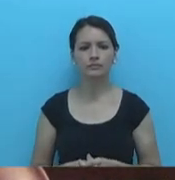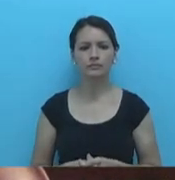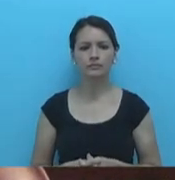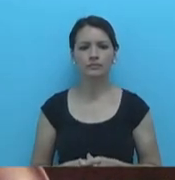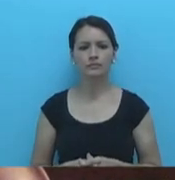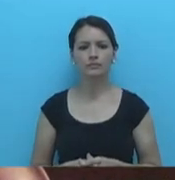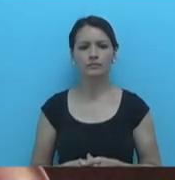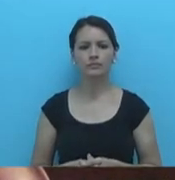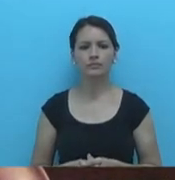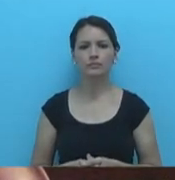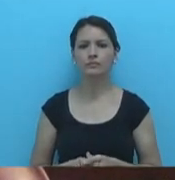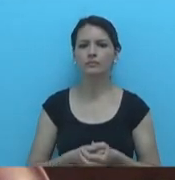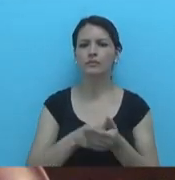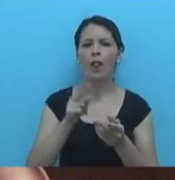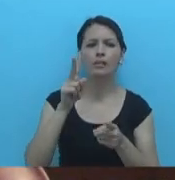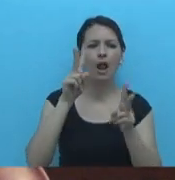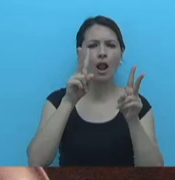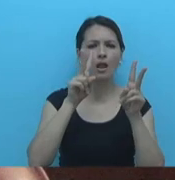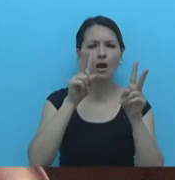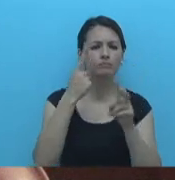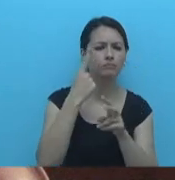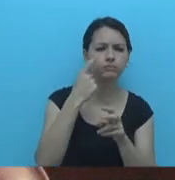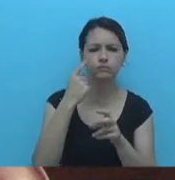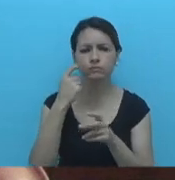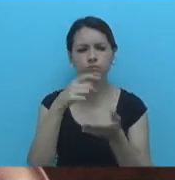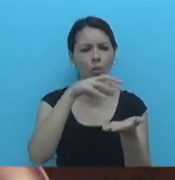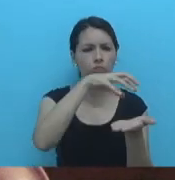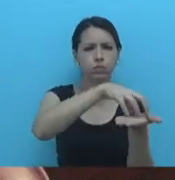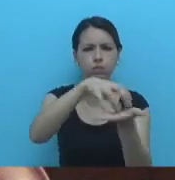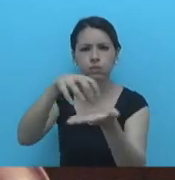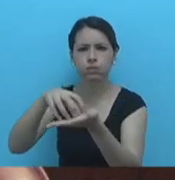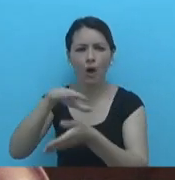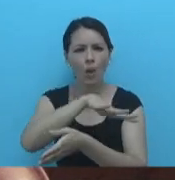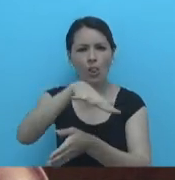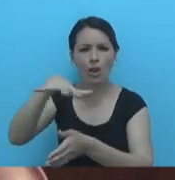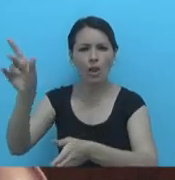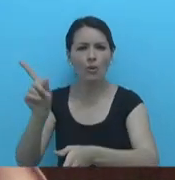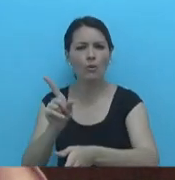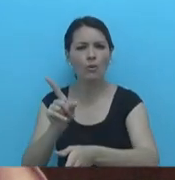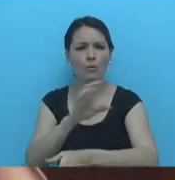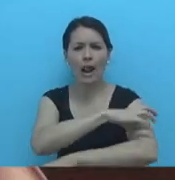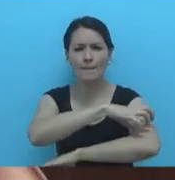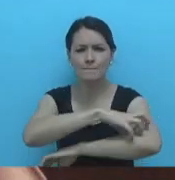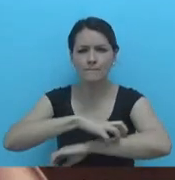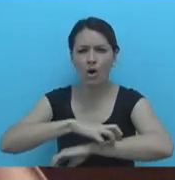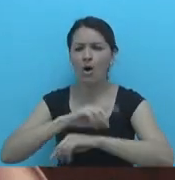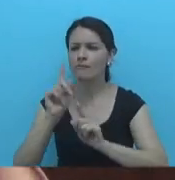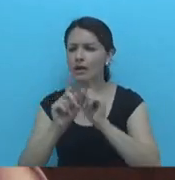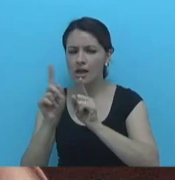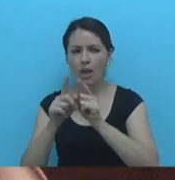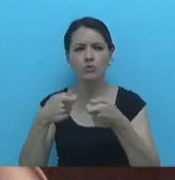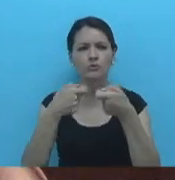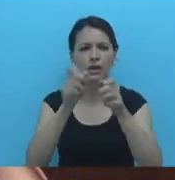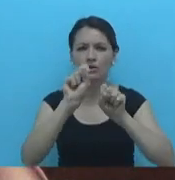relevamiento que se hizo de asentamientos populares y la concreción del certificado de vivienda para los pobladores de